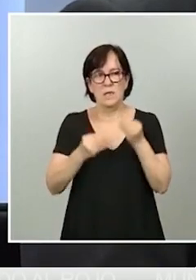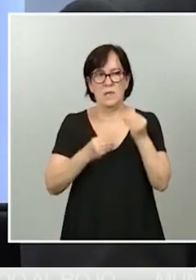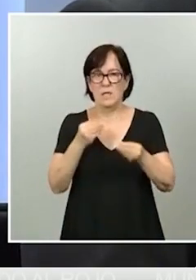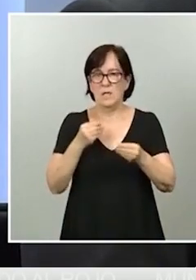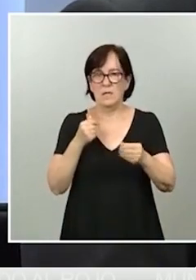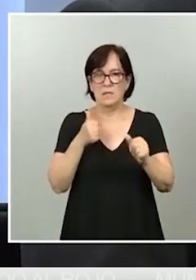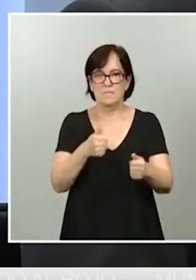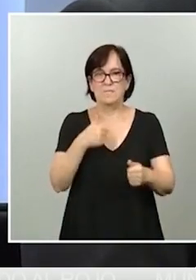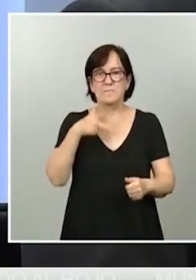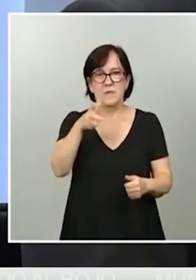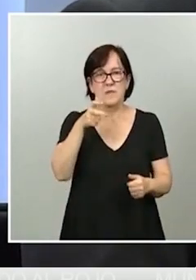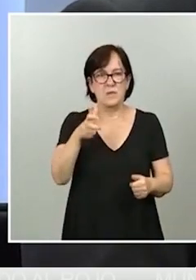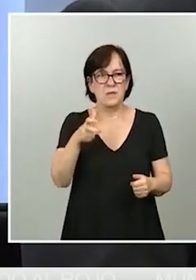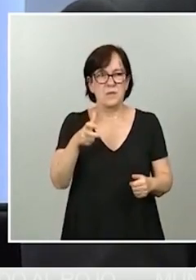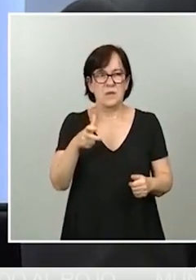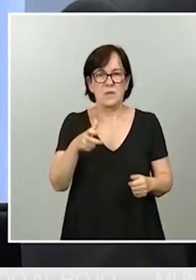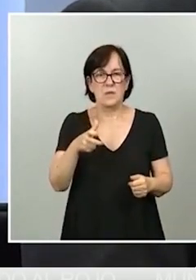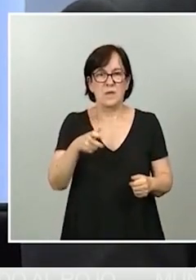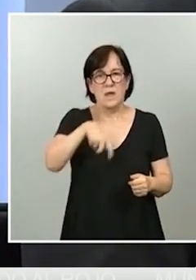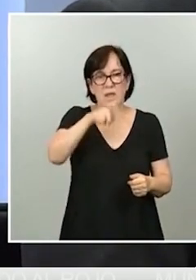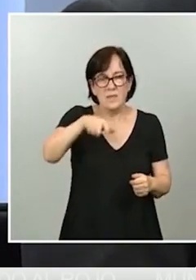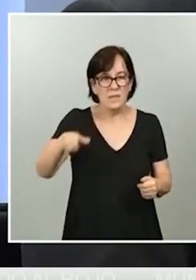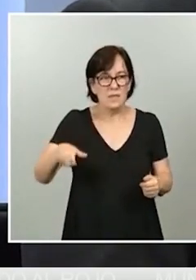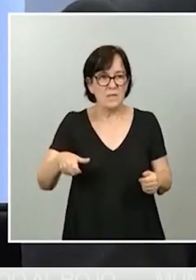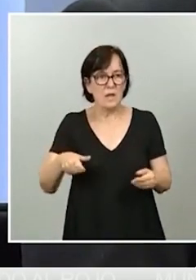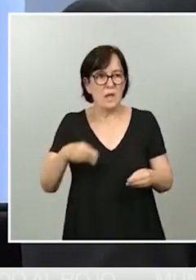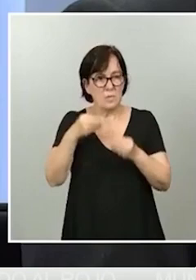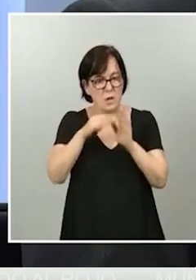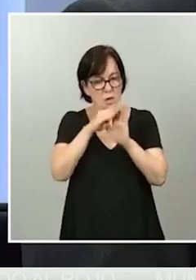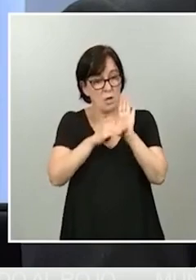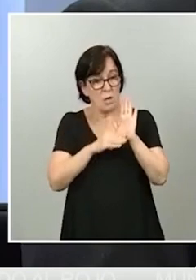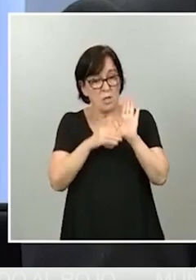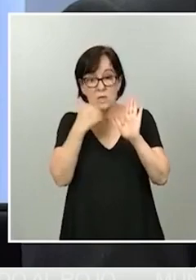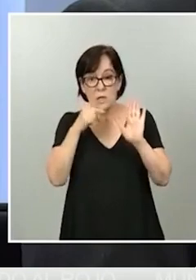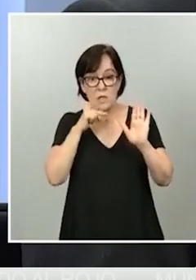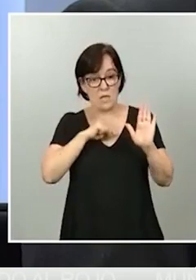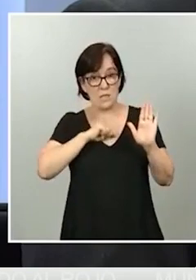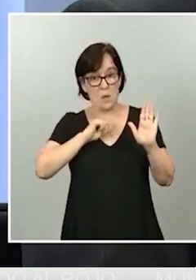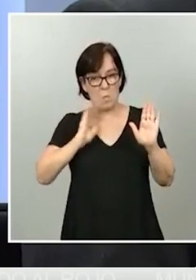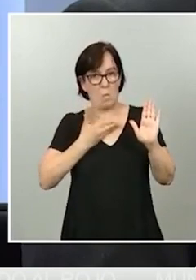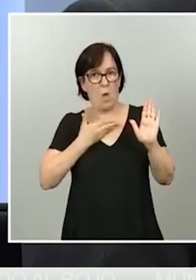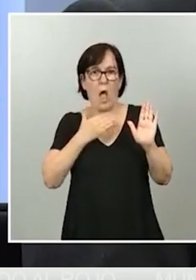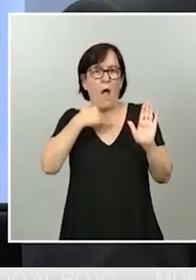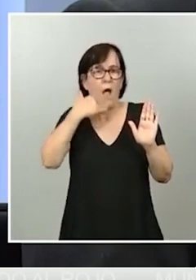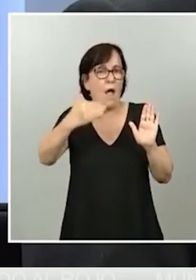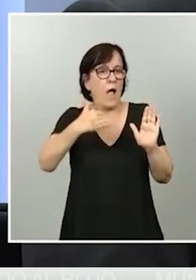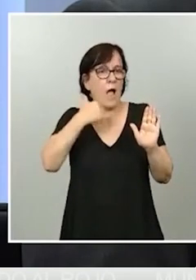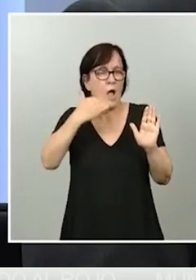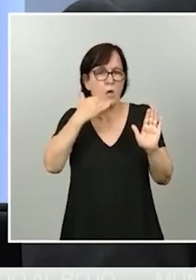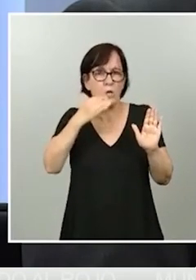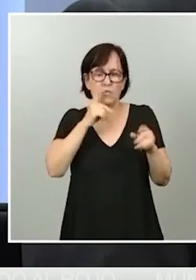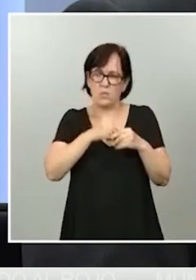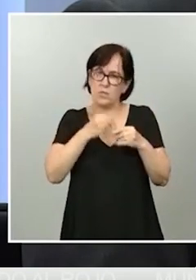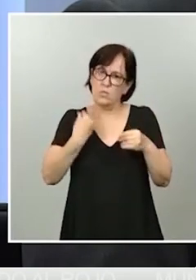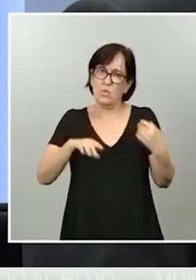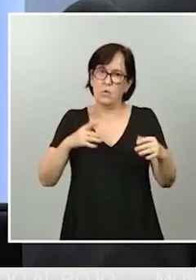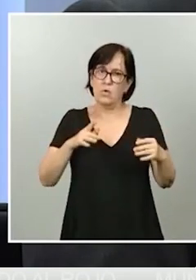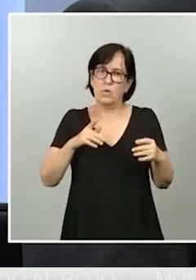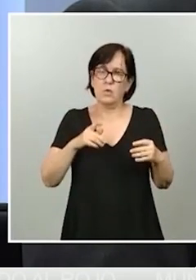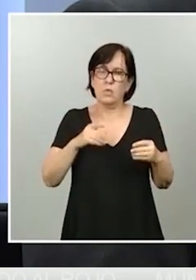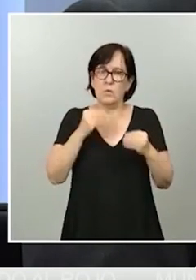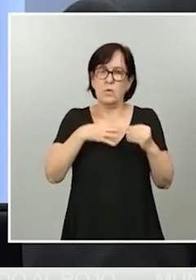insinuaciones que tenían que ver con los fondos reservados que ese ministro había